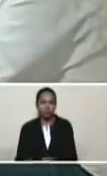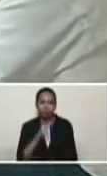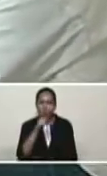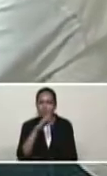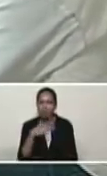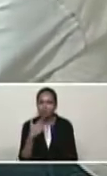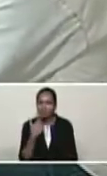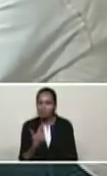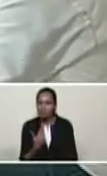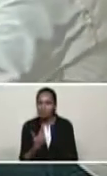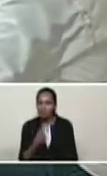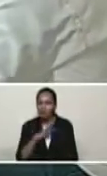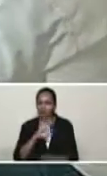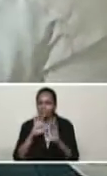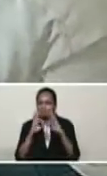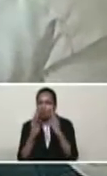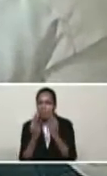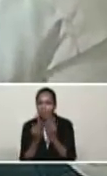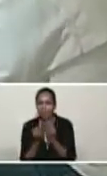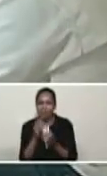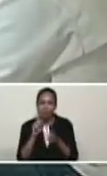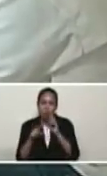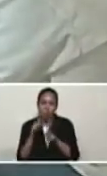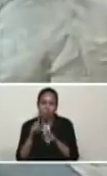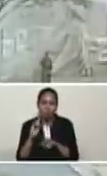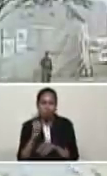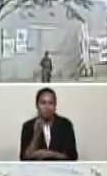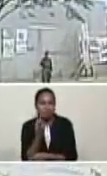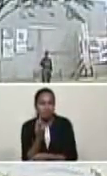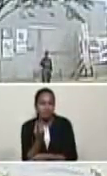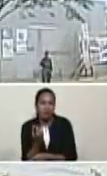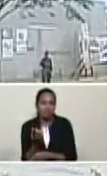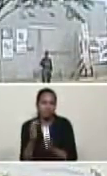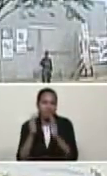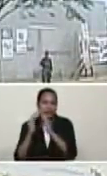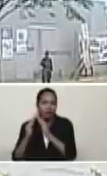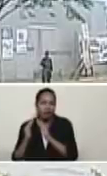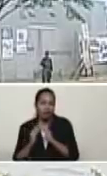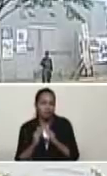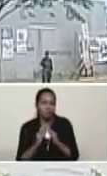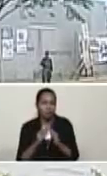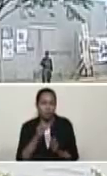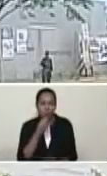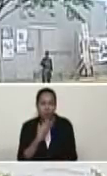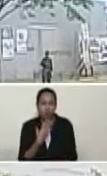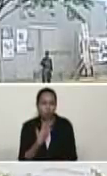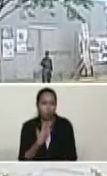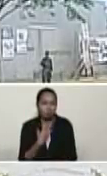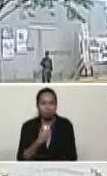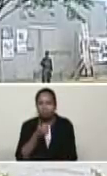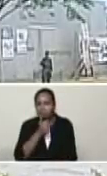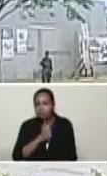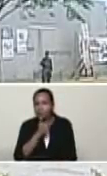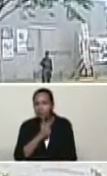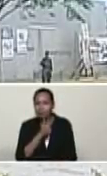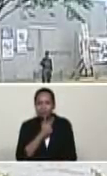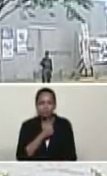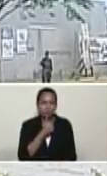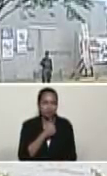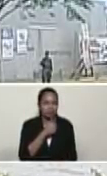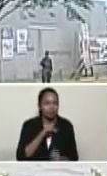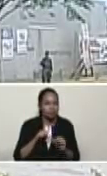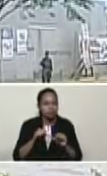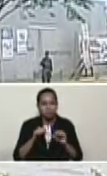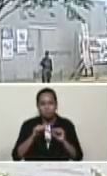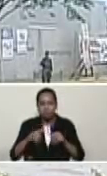las personas que aún no han recibido un hogar, Marisol? Estoy que no desmayemos, que sigamos en